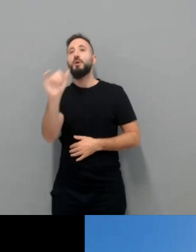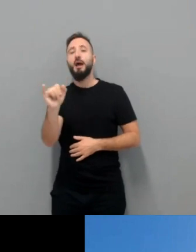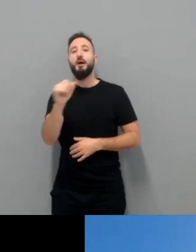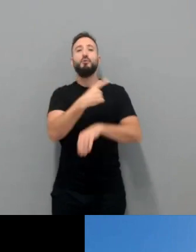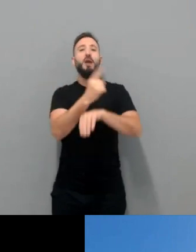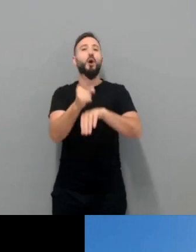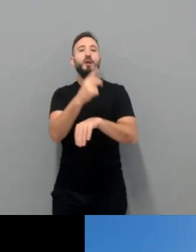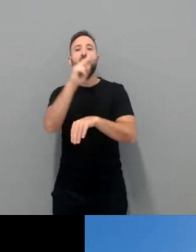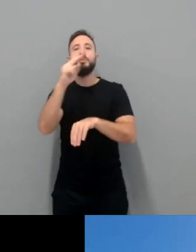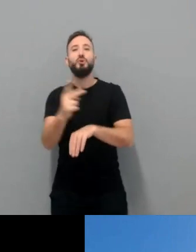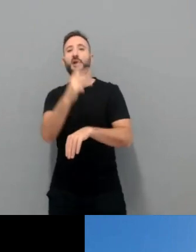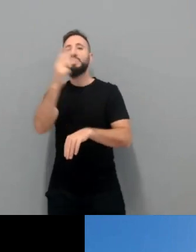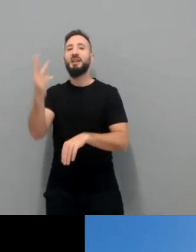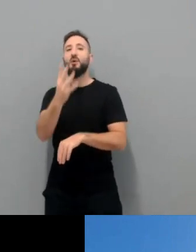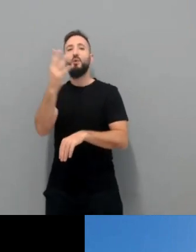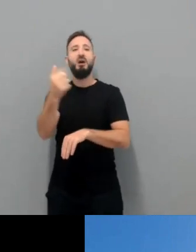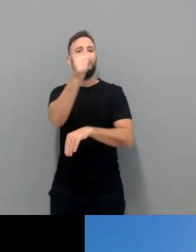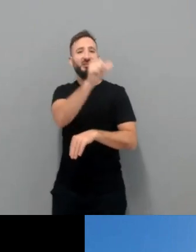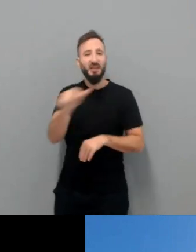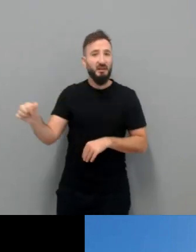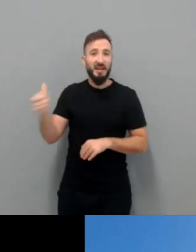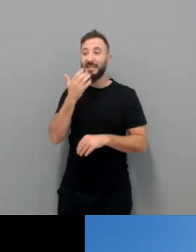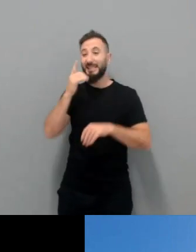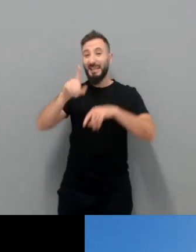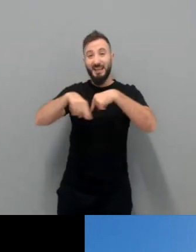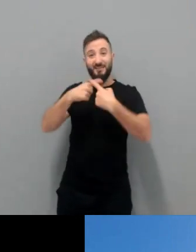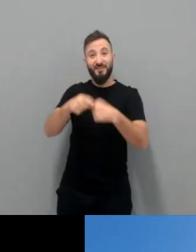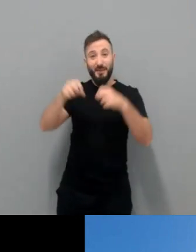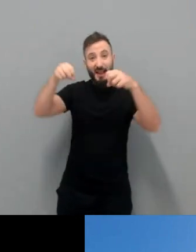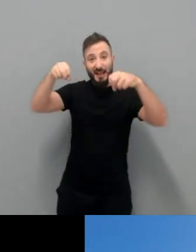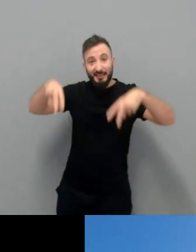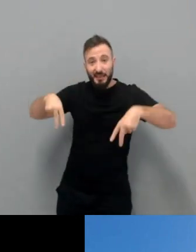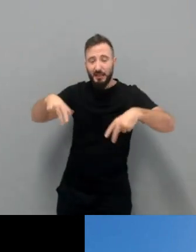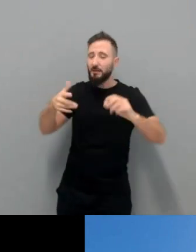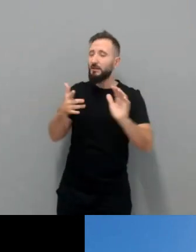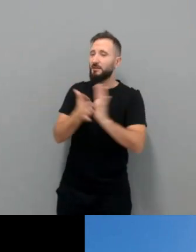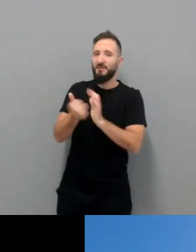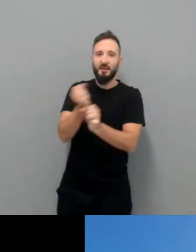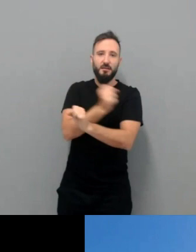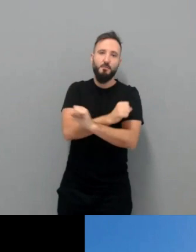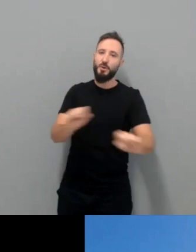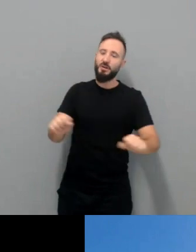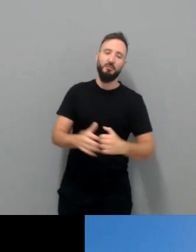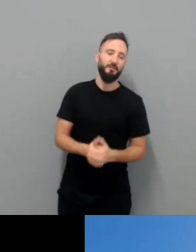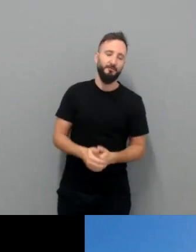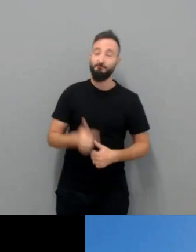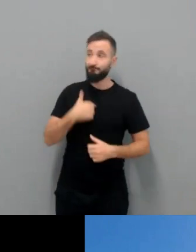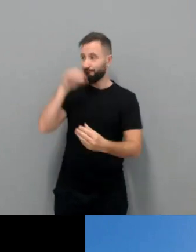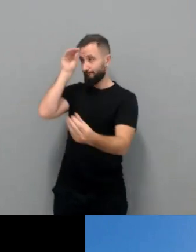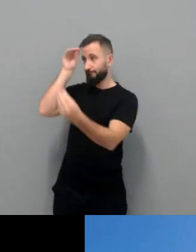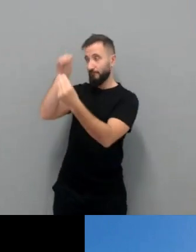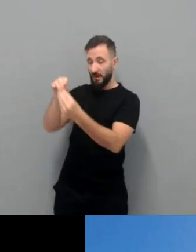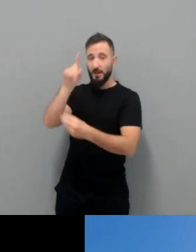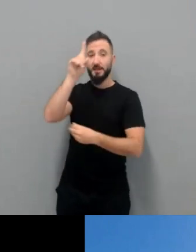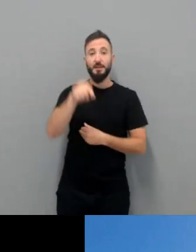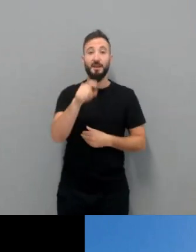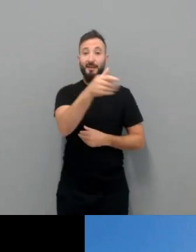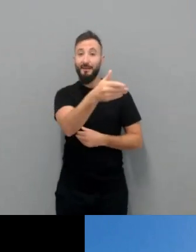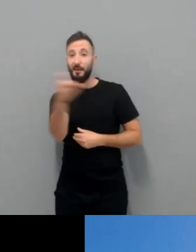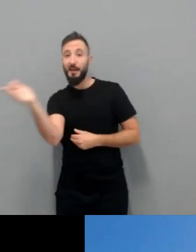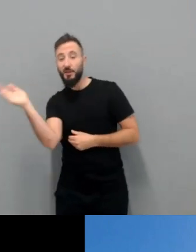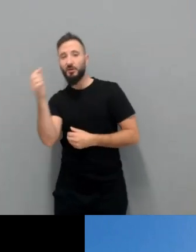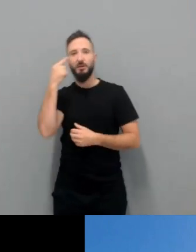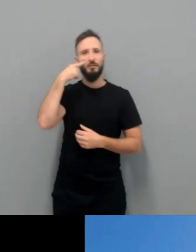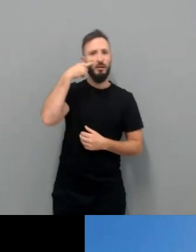igual. Si la familia no está, si no forma parte del proceso, no tiene sentido. Totalmente. Yo siempre digo que luego son los expertos